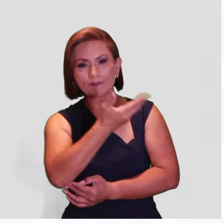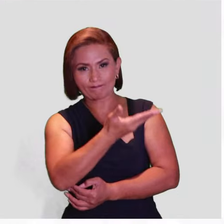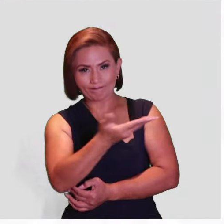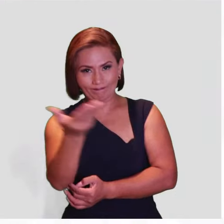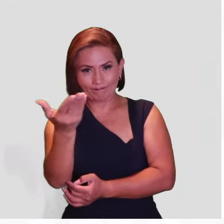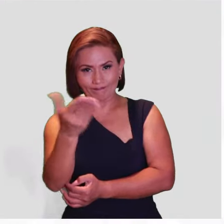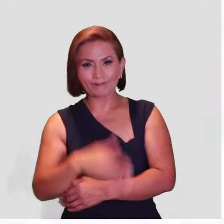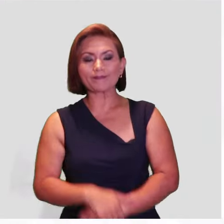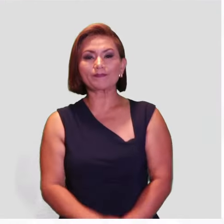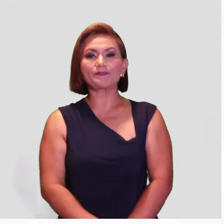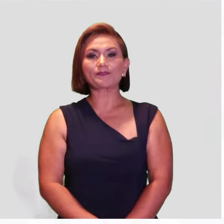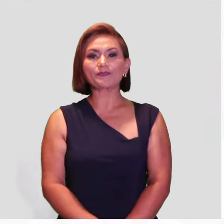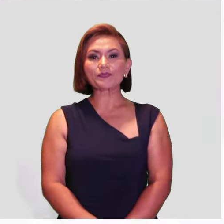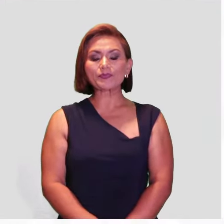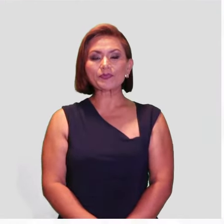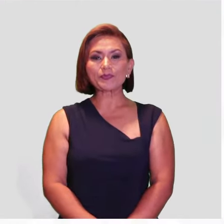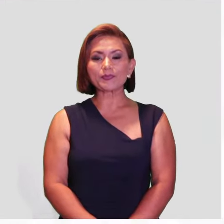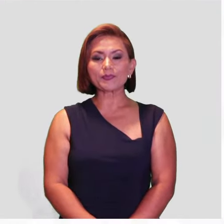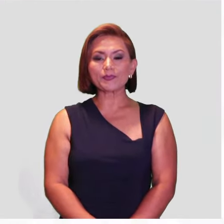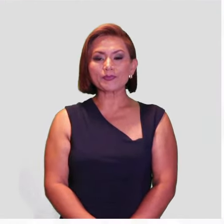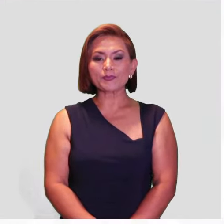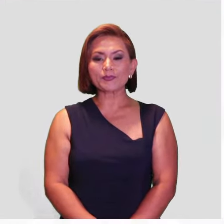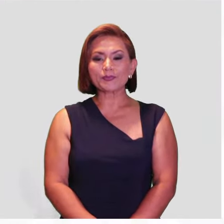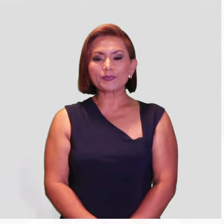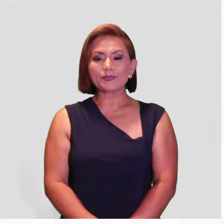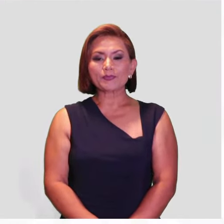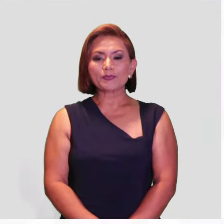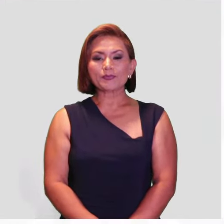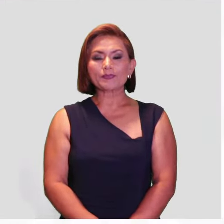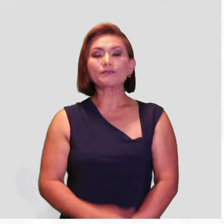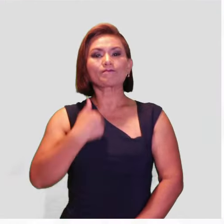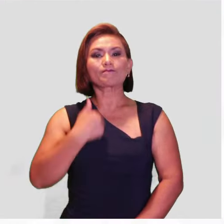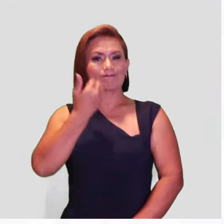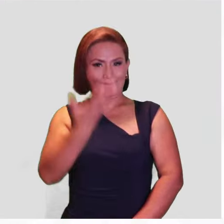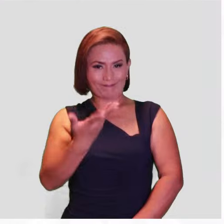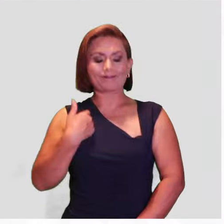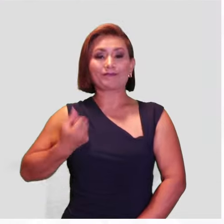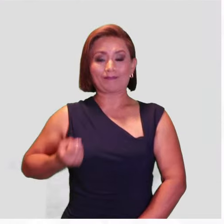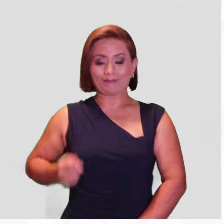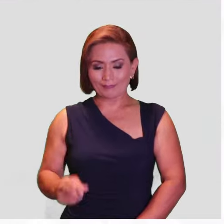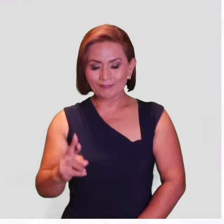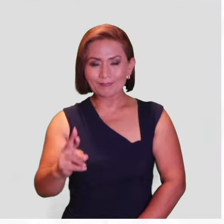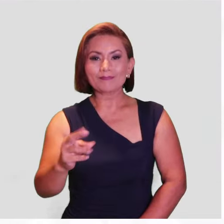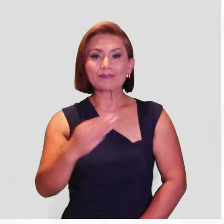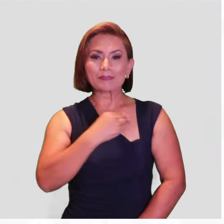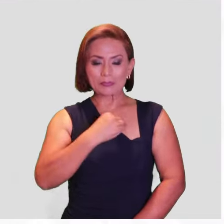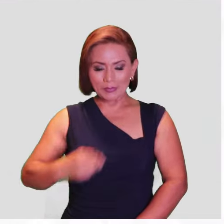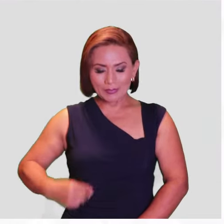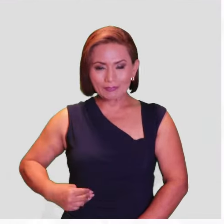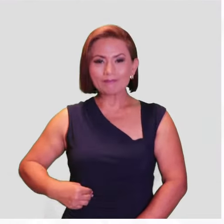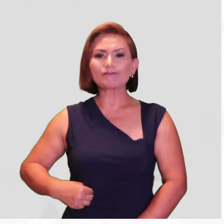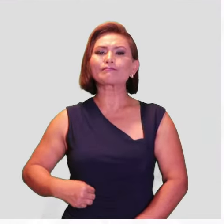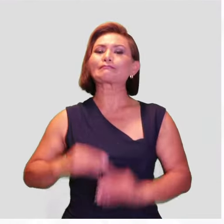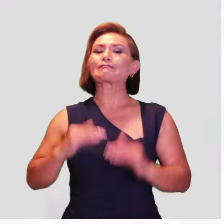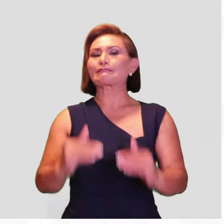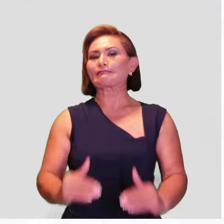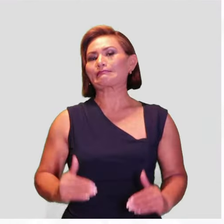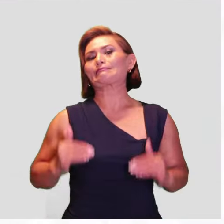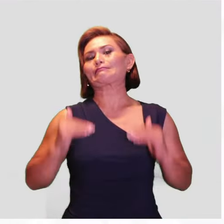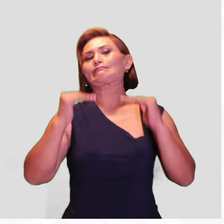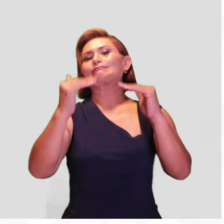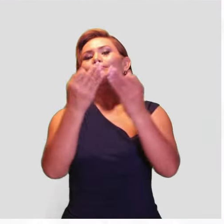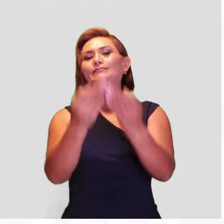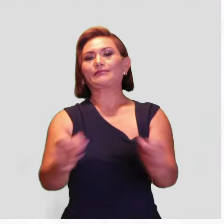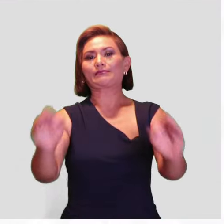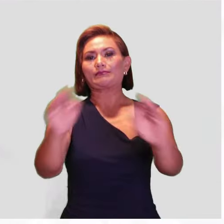candidato. Urge reposicionar a San Juan del Río como uno de los municipios más importantes de la entidad queretana. De ocupar